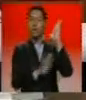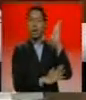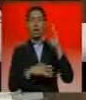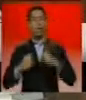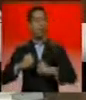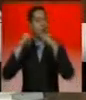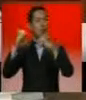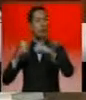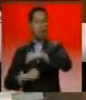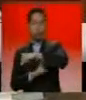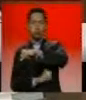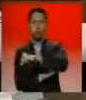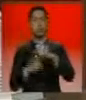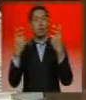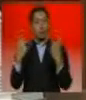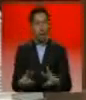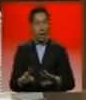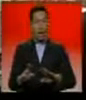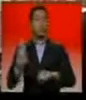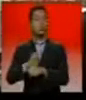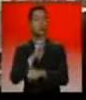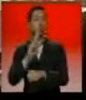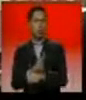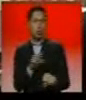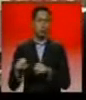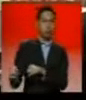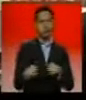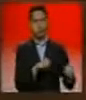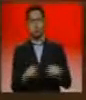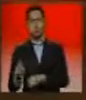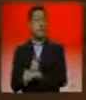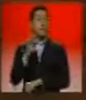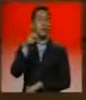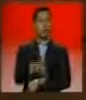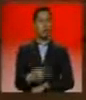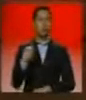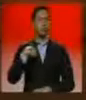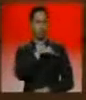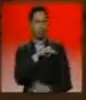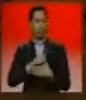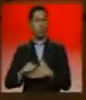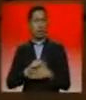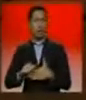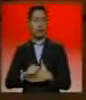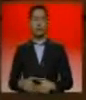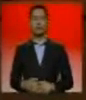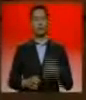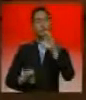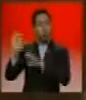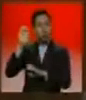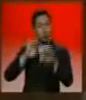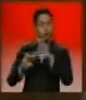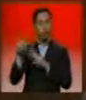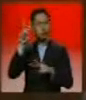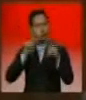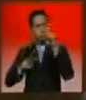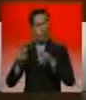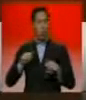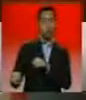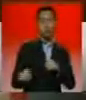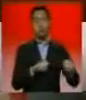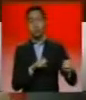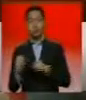ya fueron utilizados para el sismo de Pedernales. El proyecto de mejoramiento de la capacidad de monitoreo de terremotos y tsunami cuenta con el